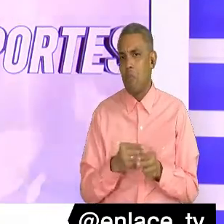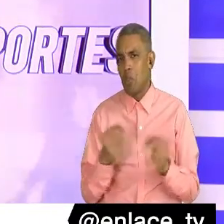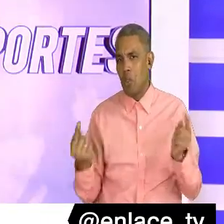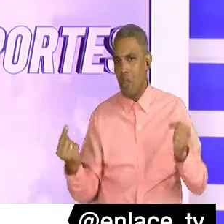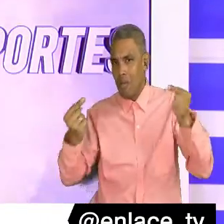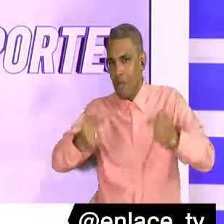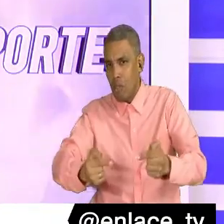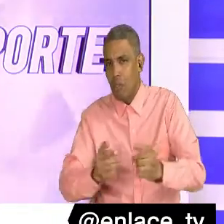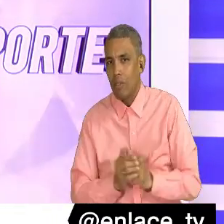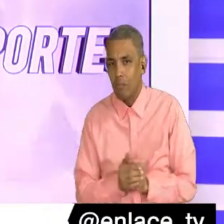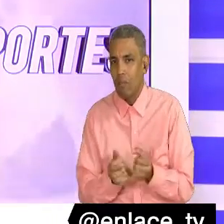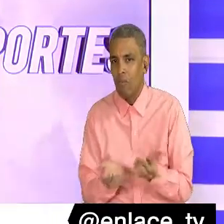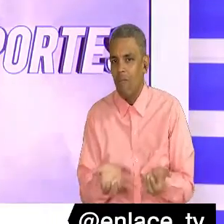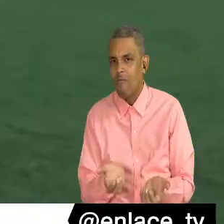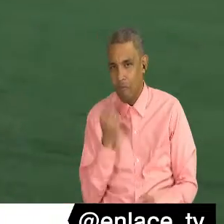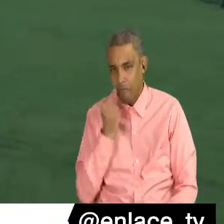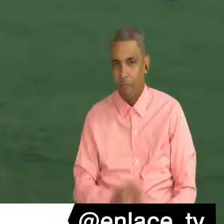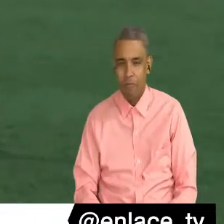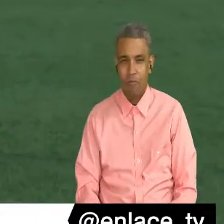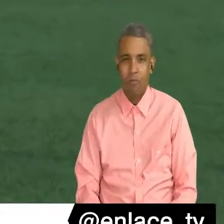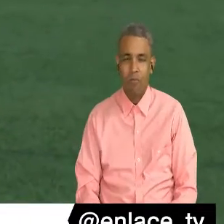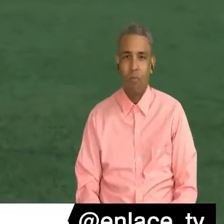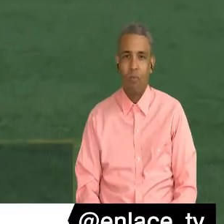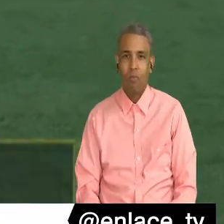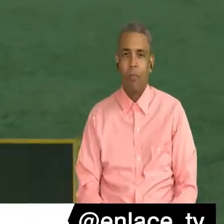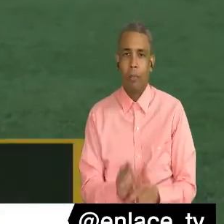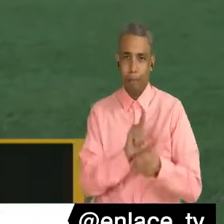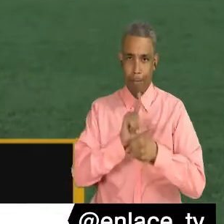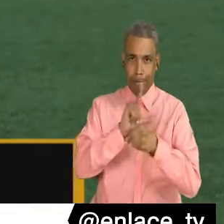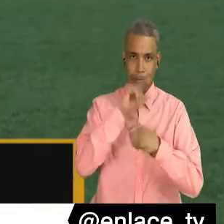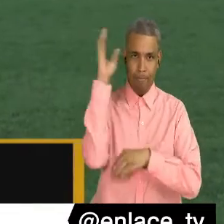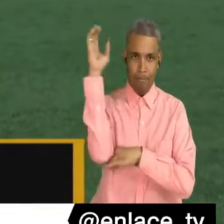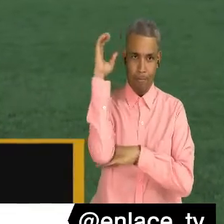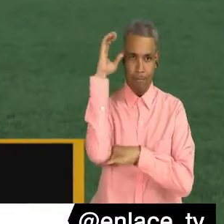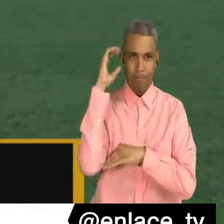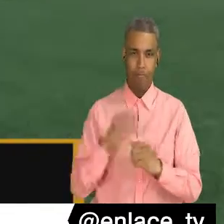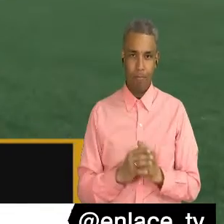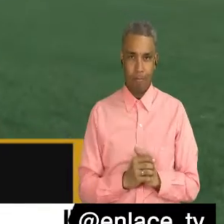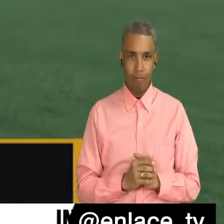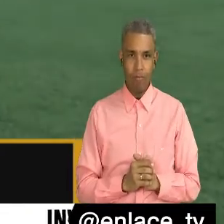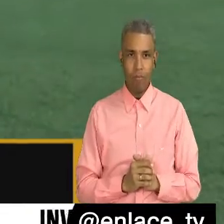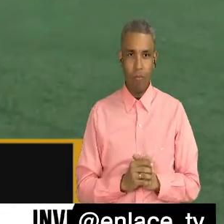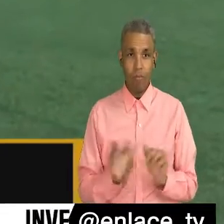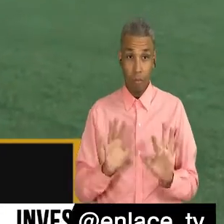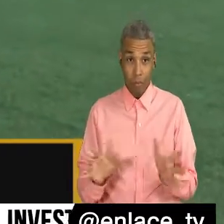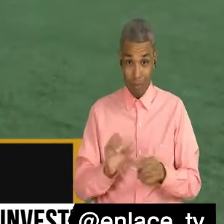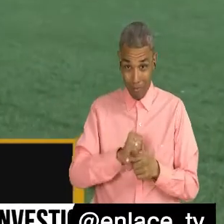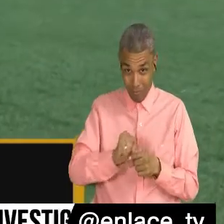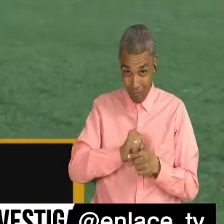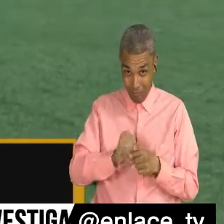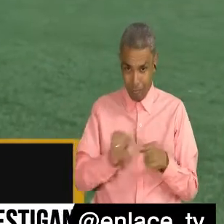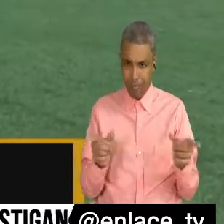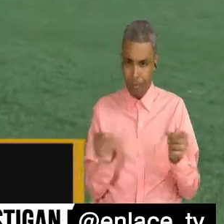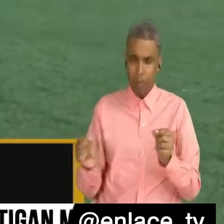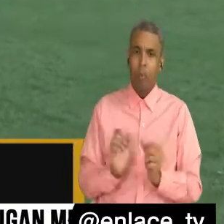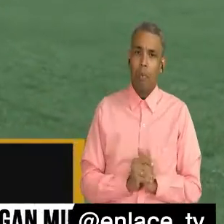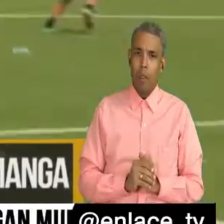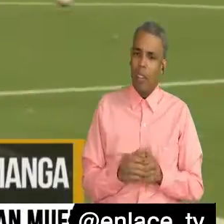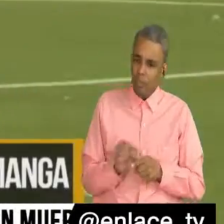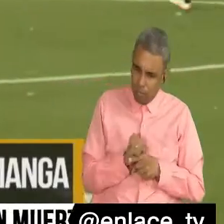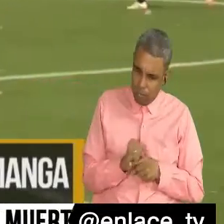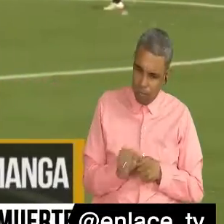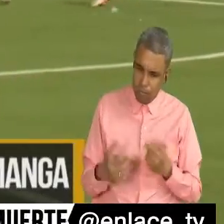fútbol profesional colombiano. La Liga Femenina de Fútbol de la Alianza Petrolera se prepara y se encuentra entrenando fuerte para